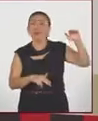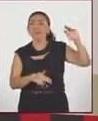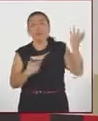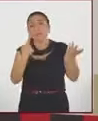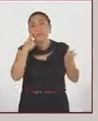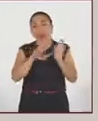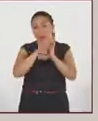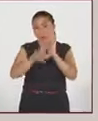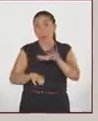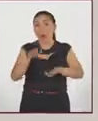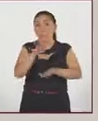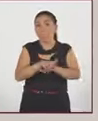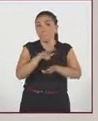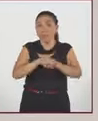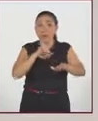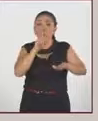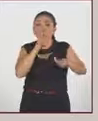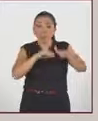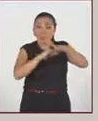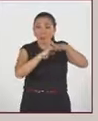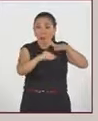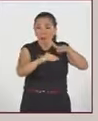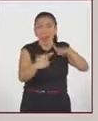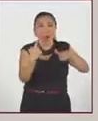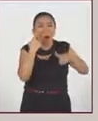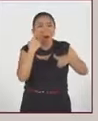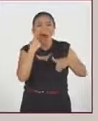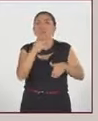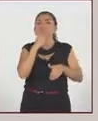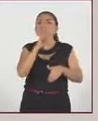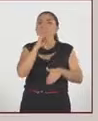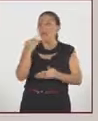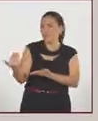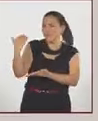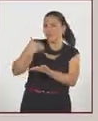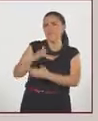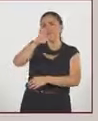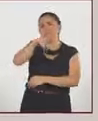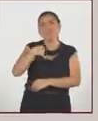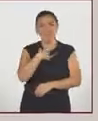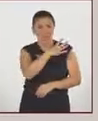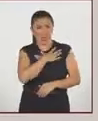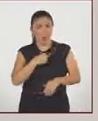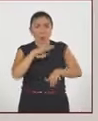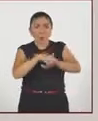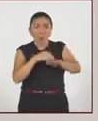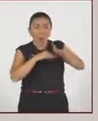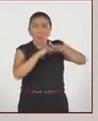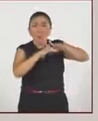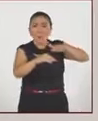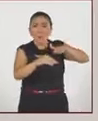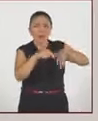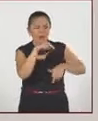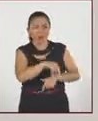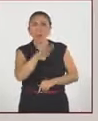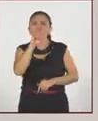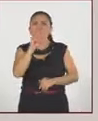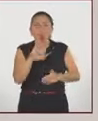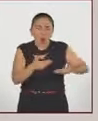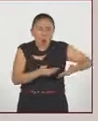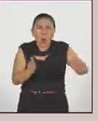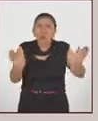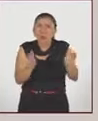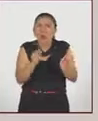pie plano. Muy frecuentemente en la consulta llegan papás a decirnos, es que mi hijo tiene el pie plano, ¿no? Y el bebé tiene 3